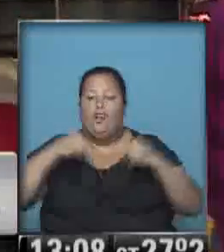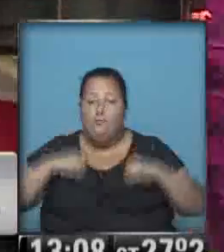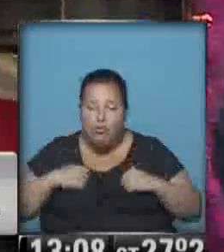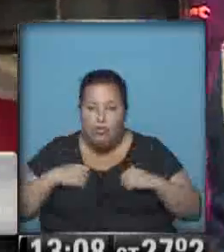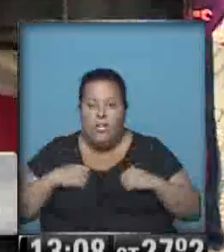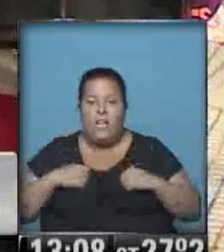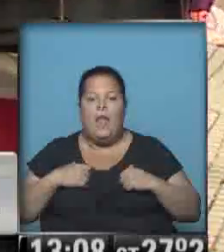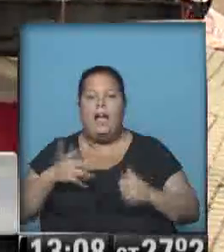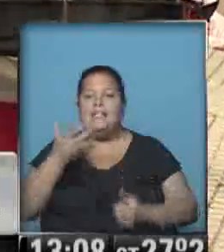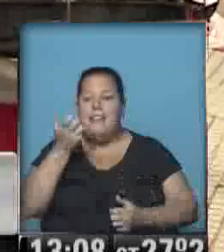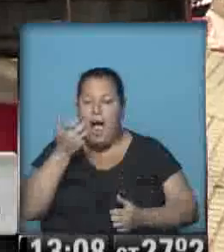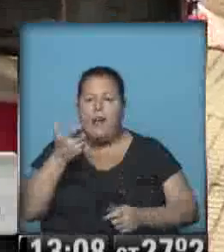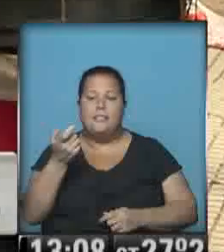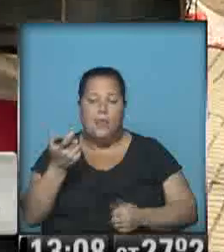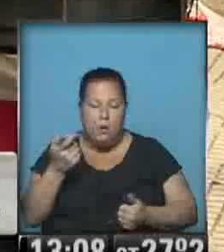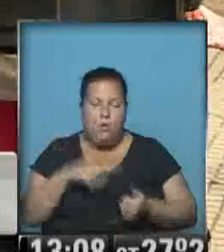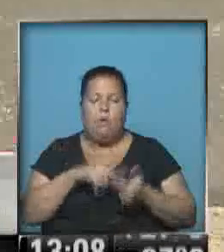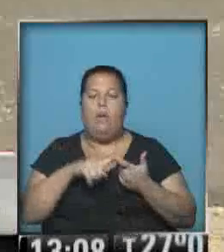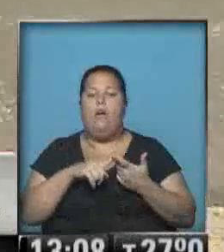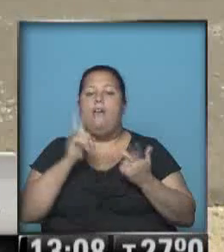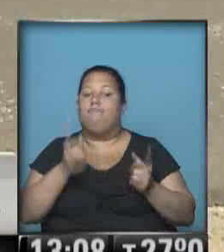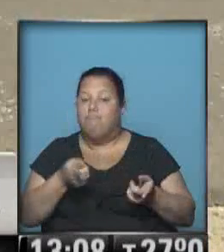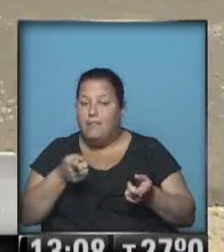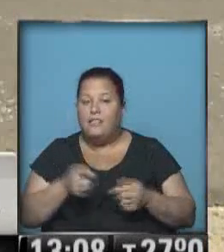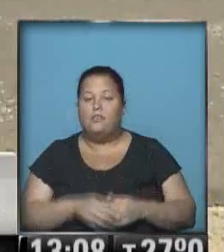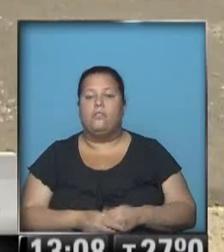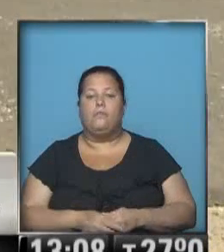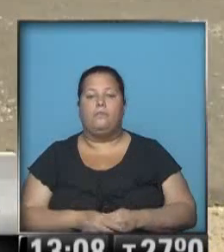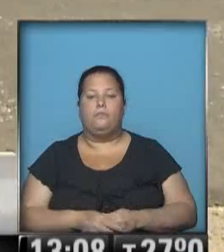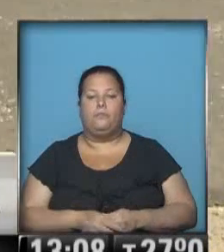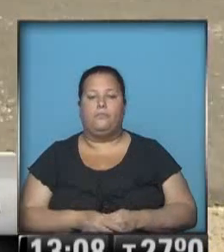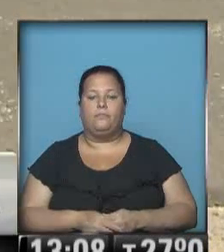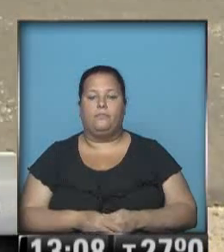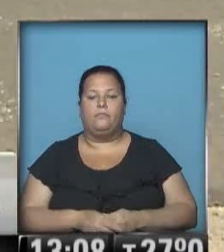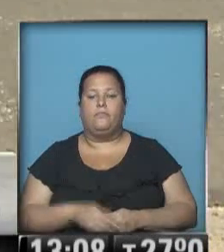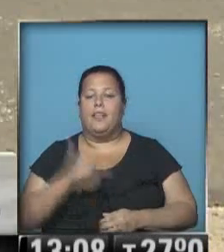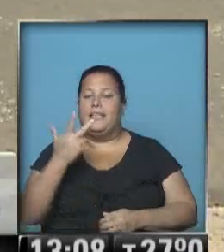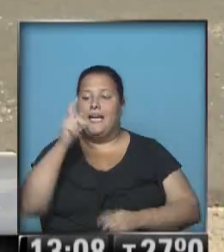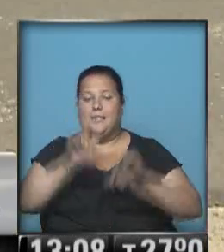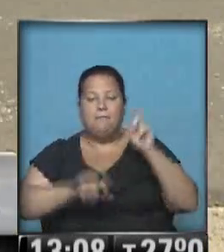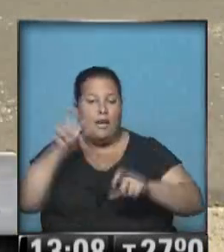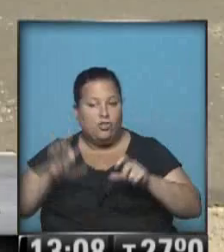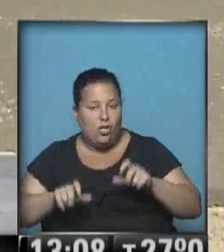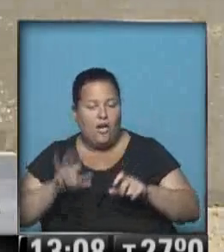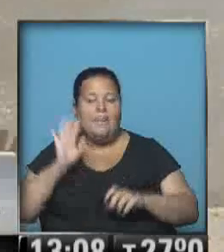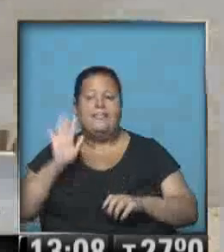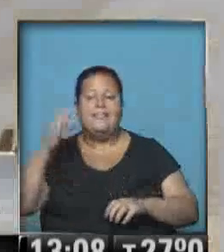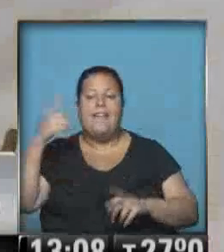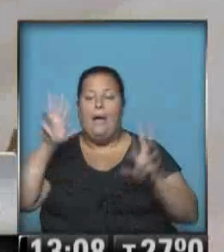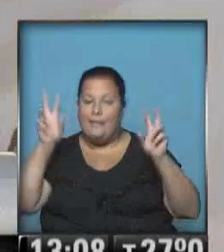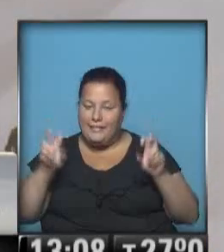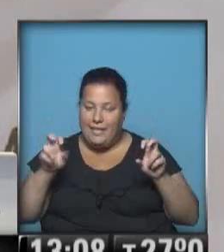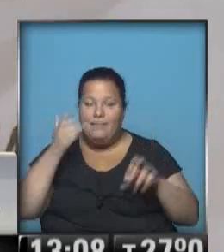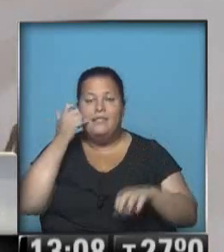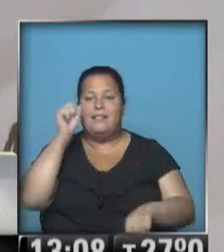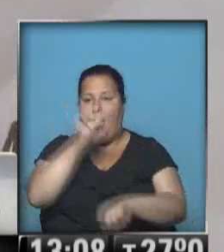un Nextel, un arma, de las cuales de ahí llevan a tres personas que están actualmente en la causa, ya han